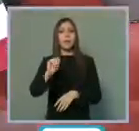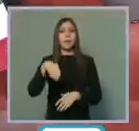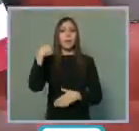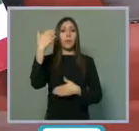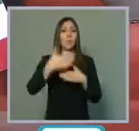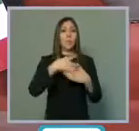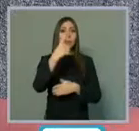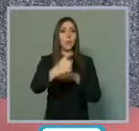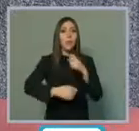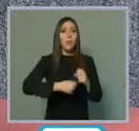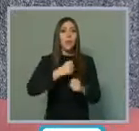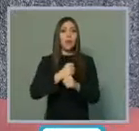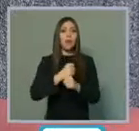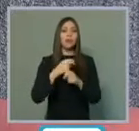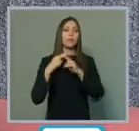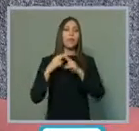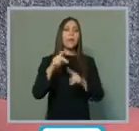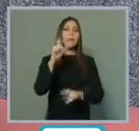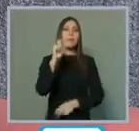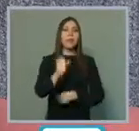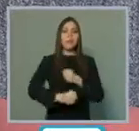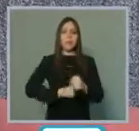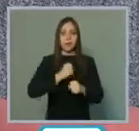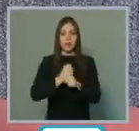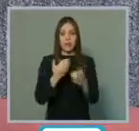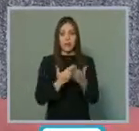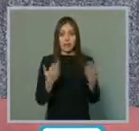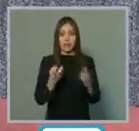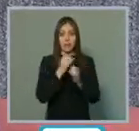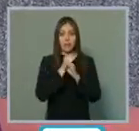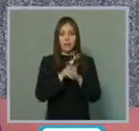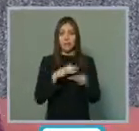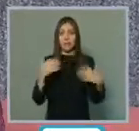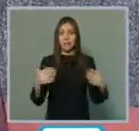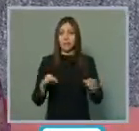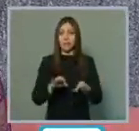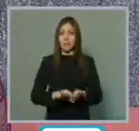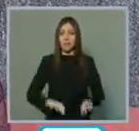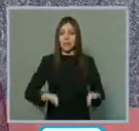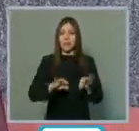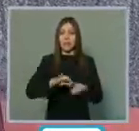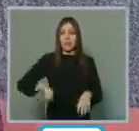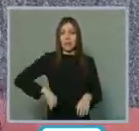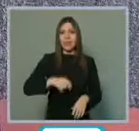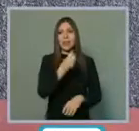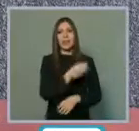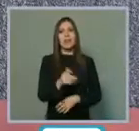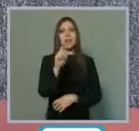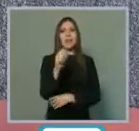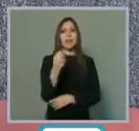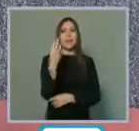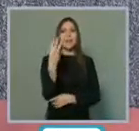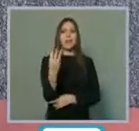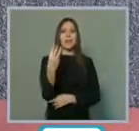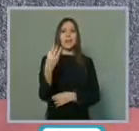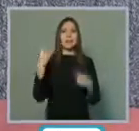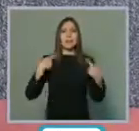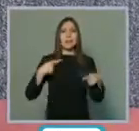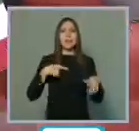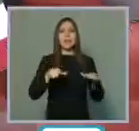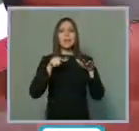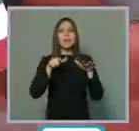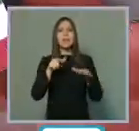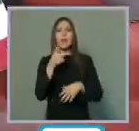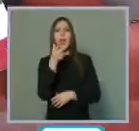tribunal. Sí. Y es muy interesante el dato que les voy a platicar. Hemos estado integrados por 23 personas. 17 hombres, 6